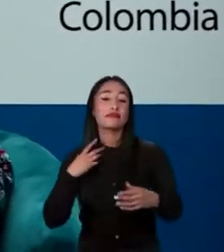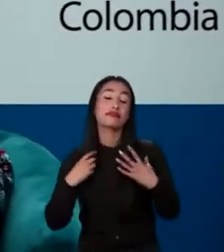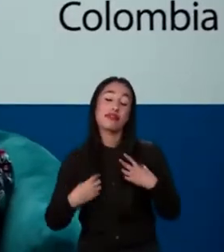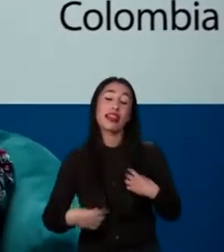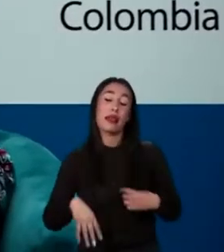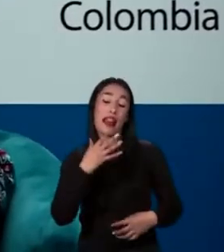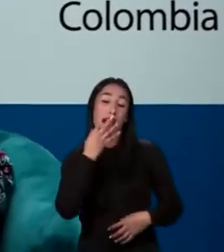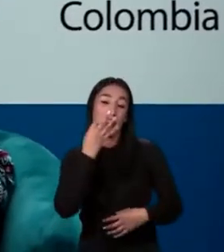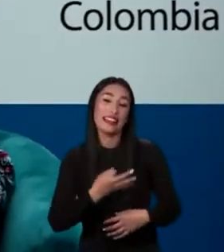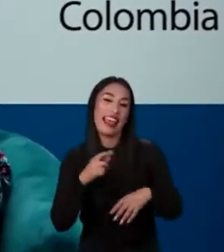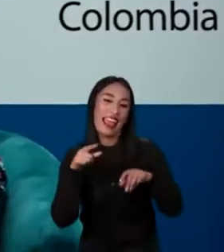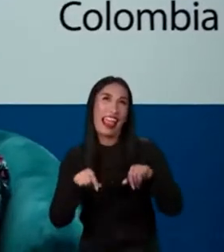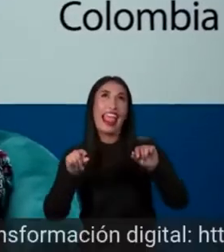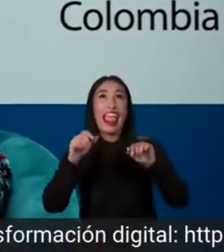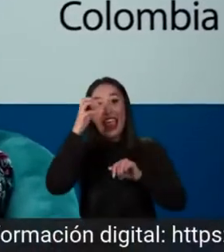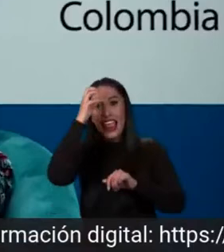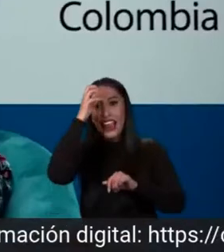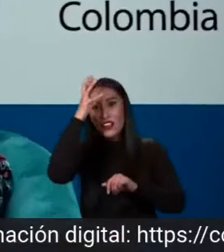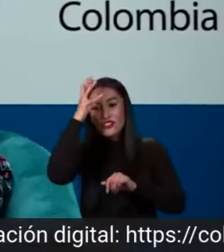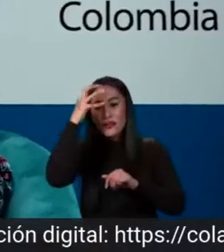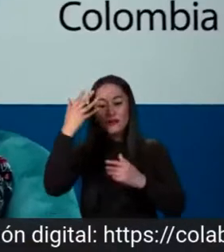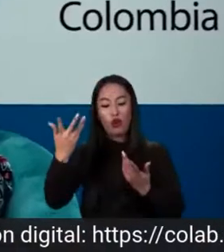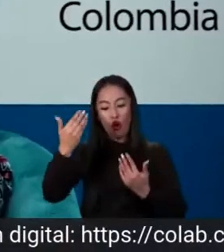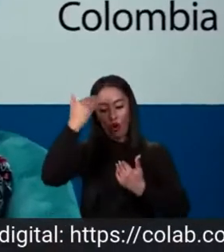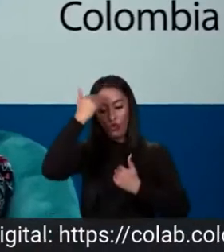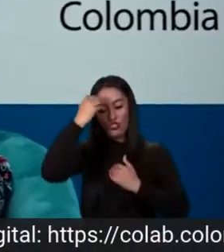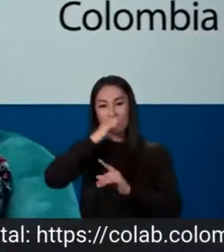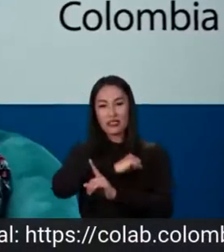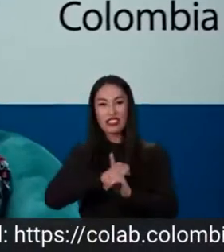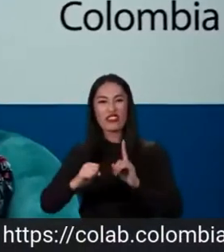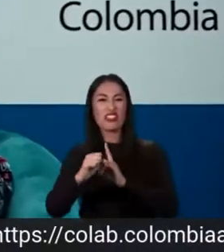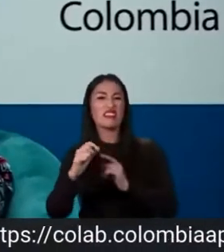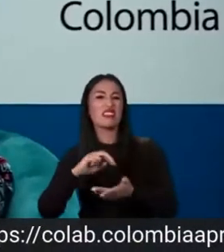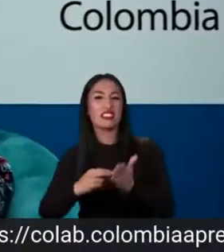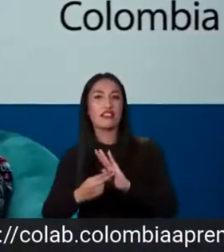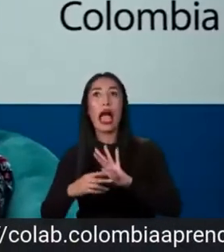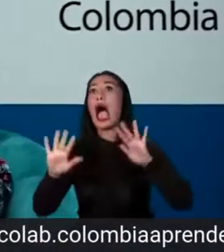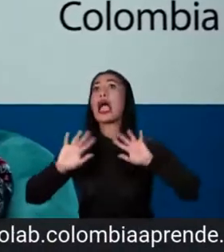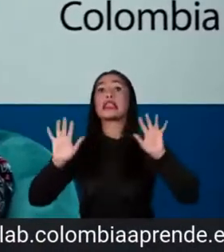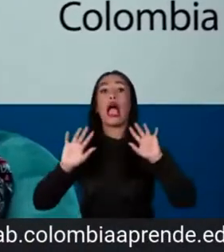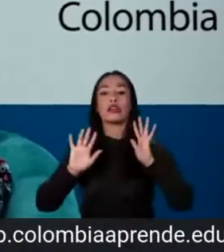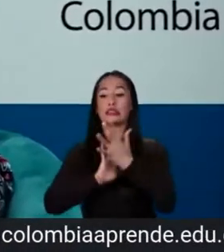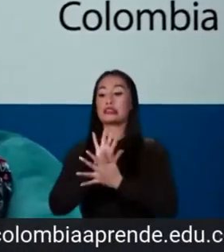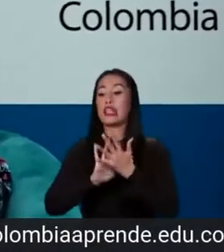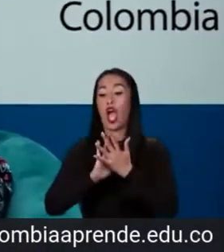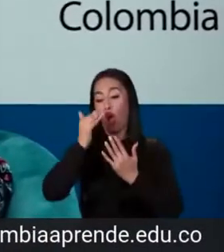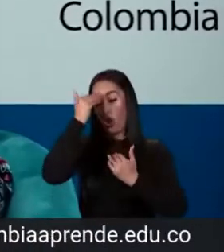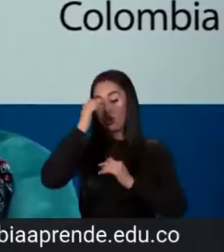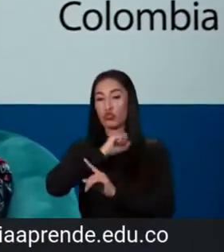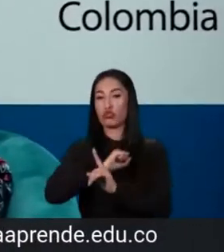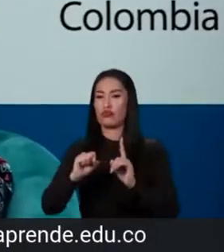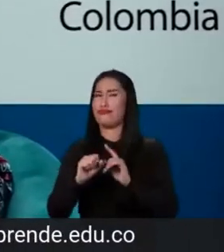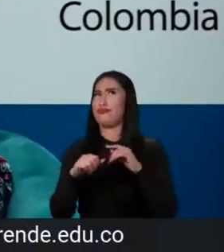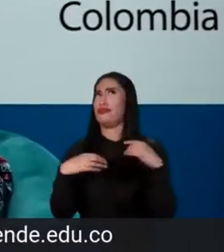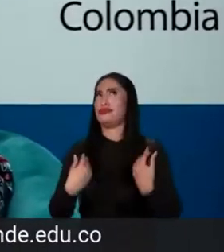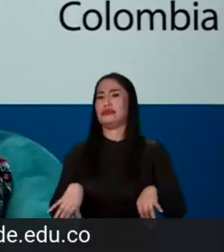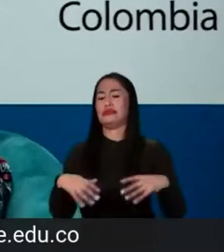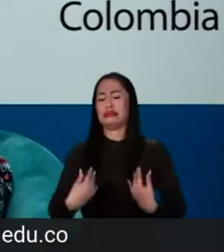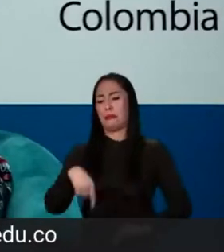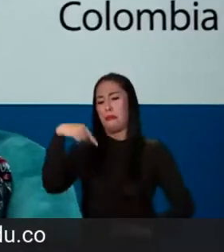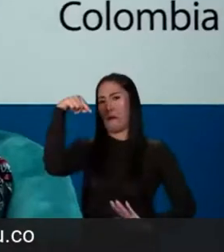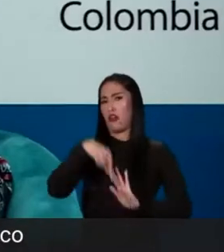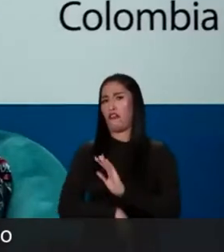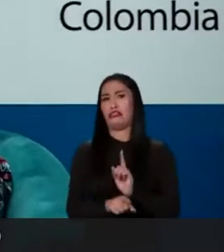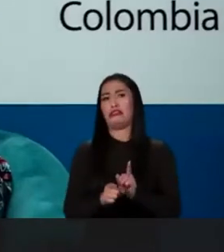es con conciencia social es con conciencia social o sea porque además tenemos 25 centros de pensamiento de los